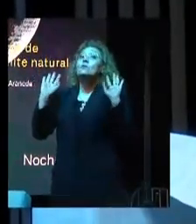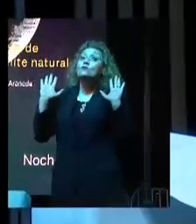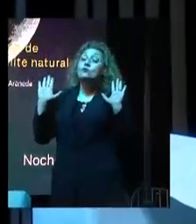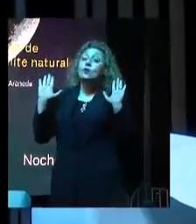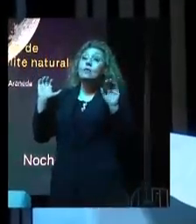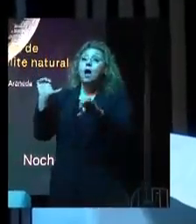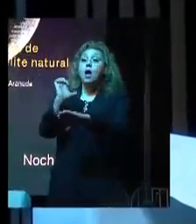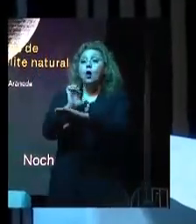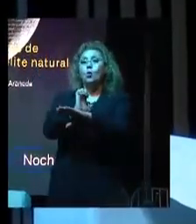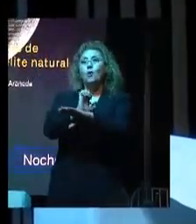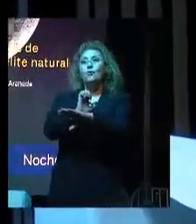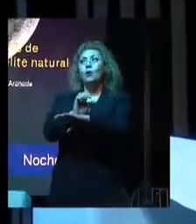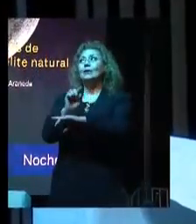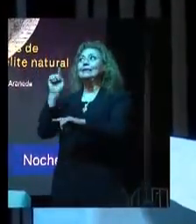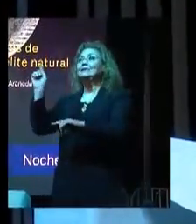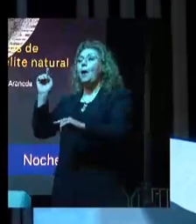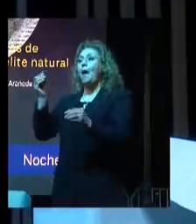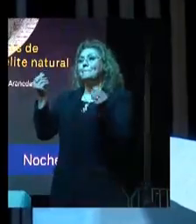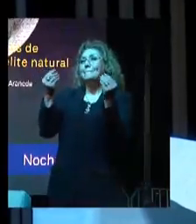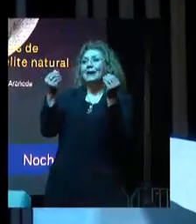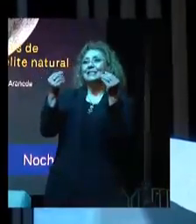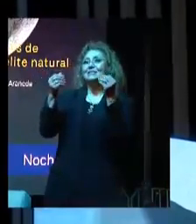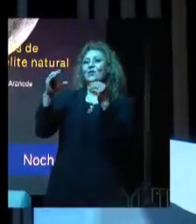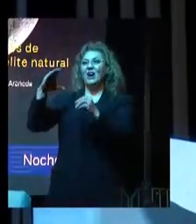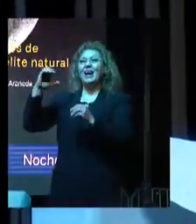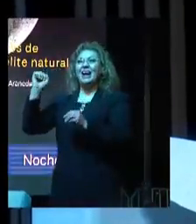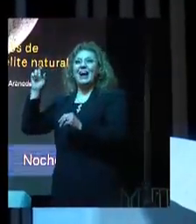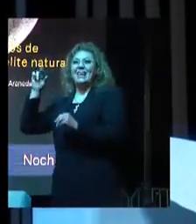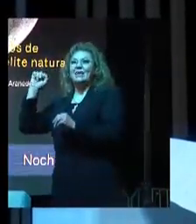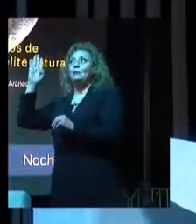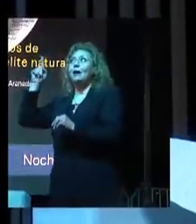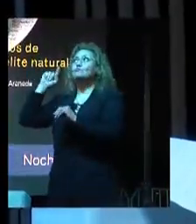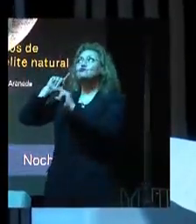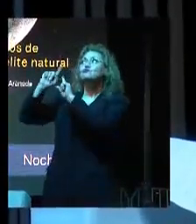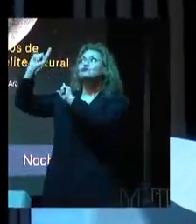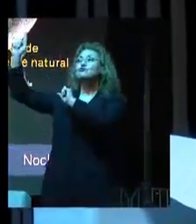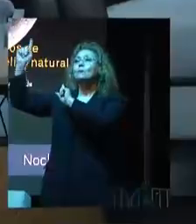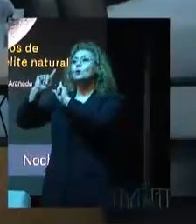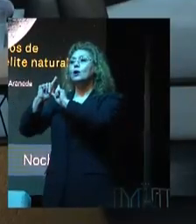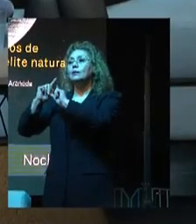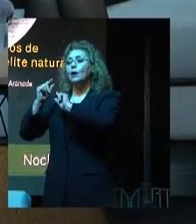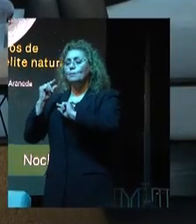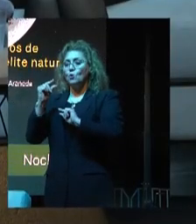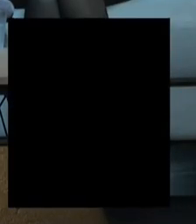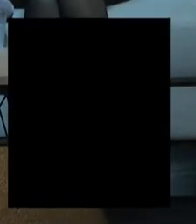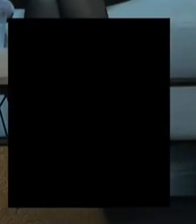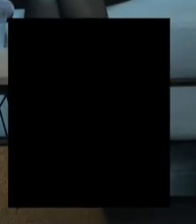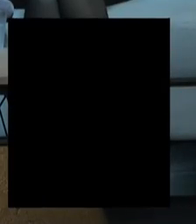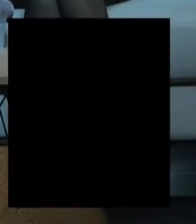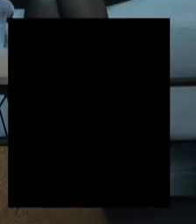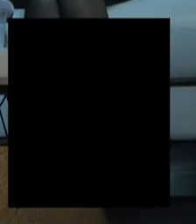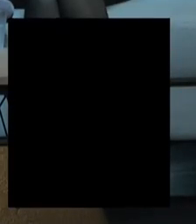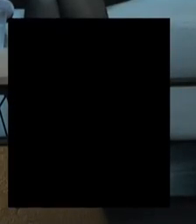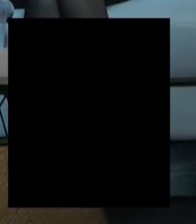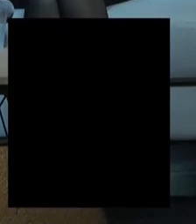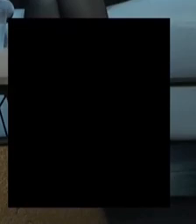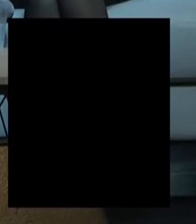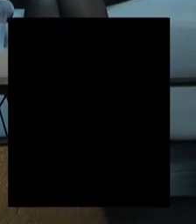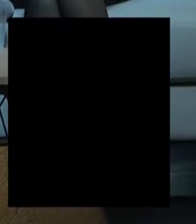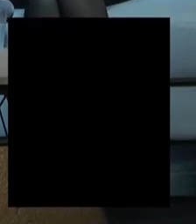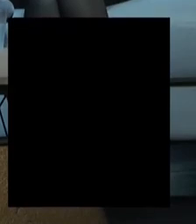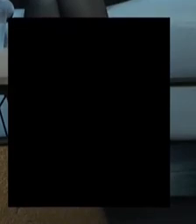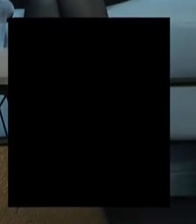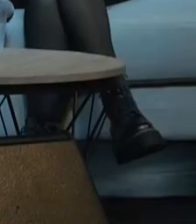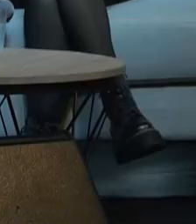el Caribe de Venus sería un poquito muy caluroso, pero yéndose para los polos debería ser súper rico. Pero resulta